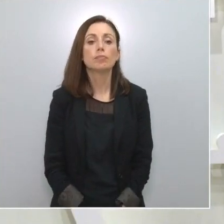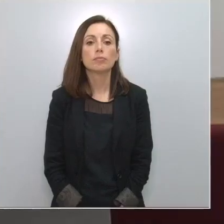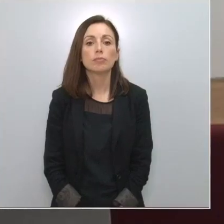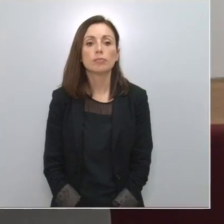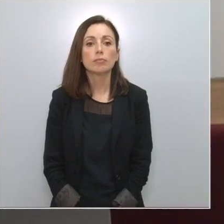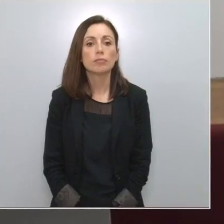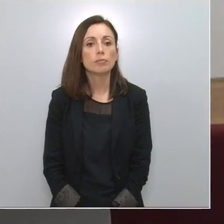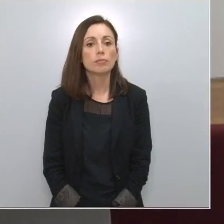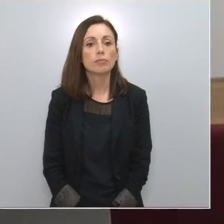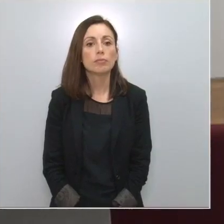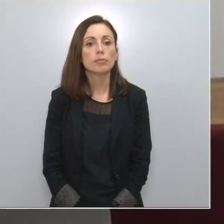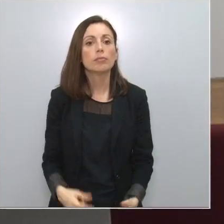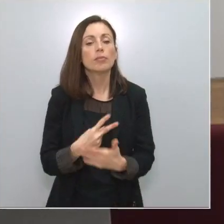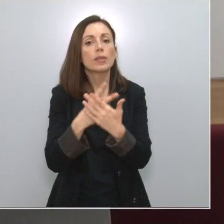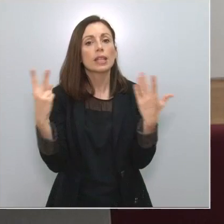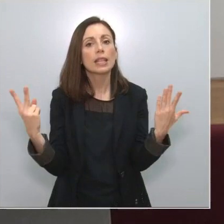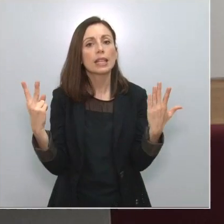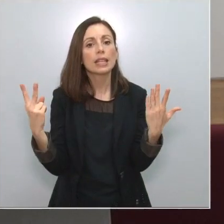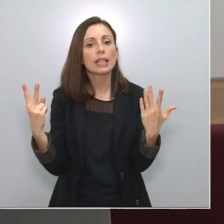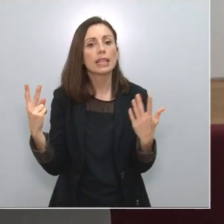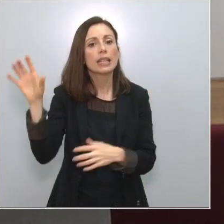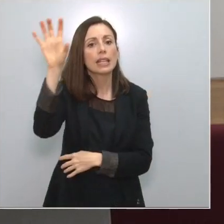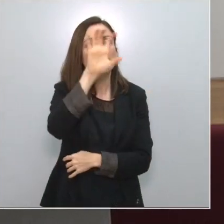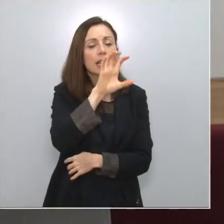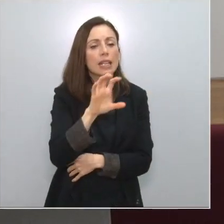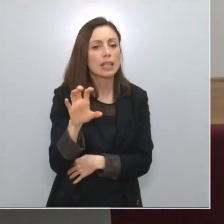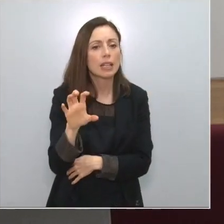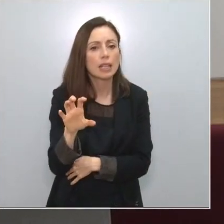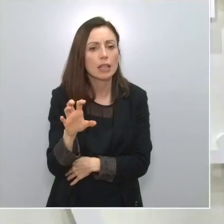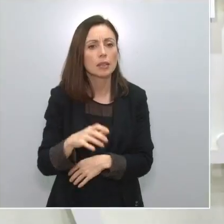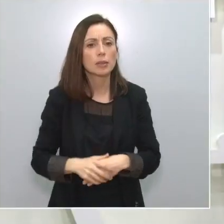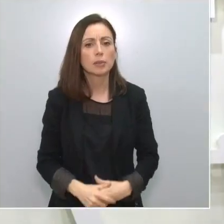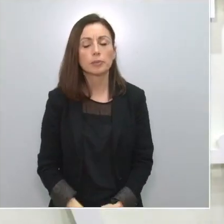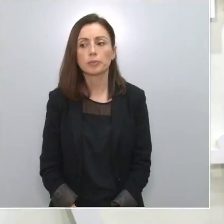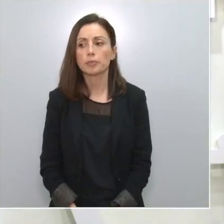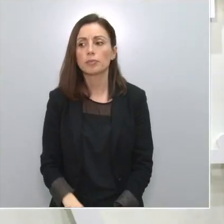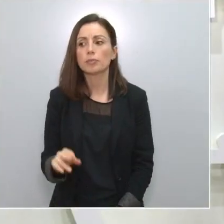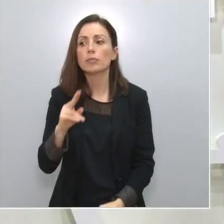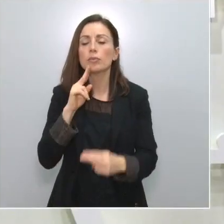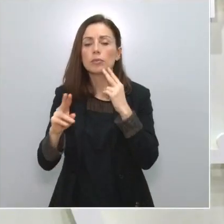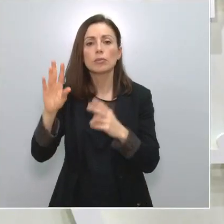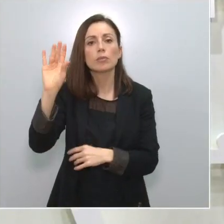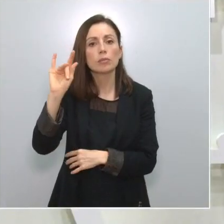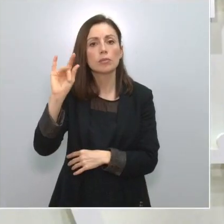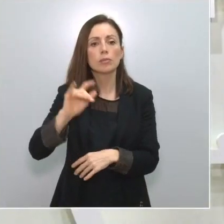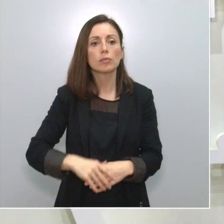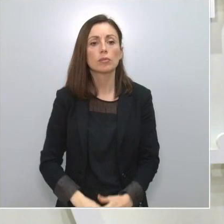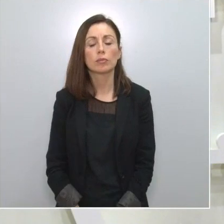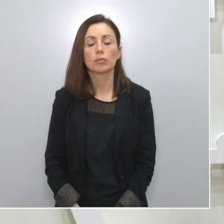¿Cuántos de las 17 autonomías ha habido alguna que esté a favor de ese pacto? Sí.